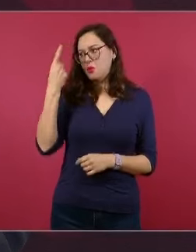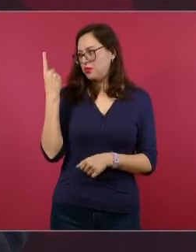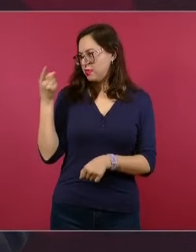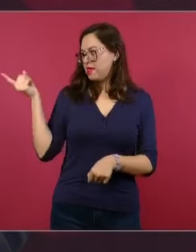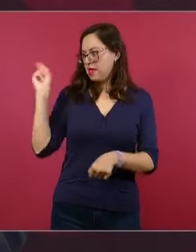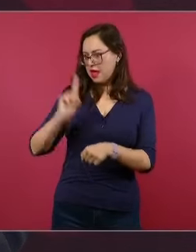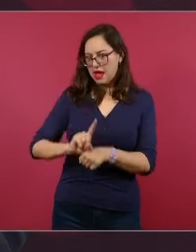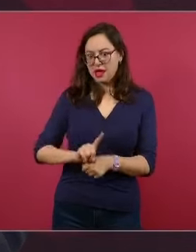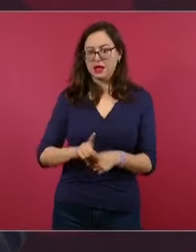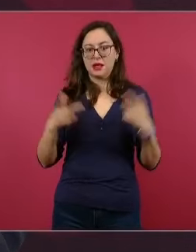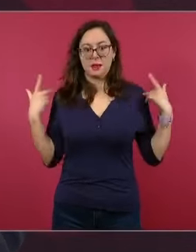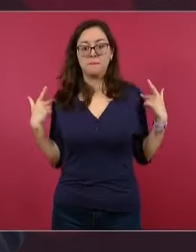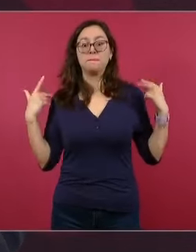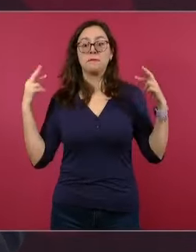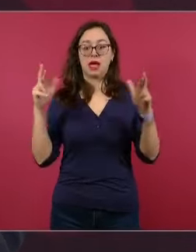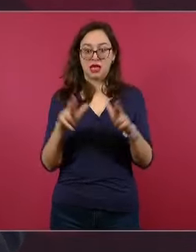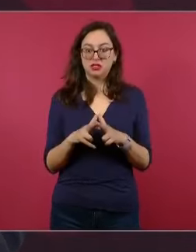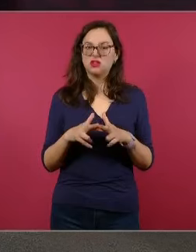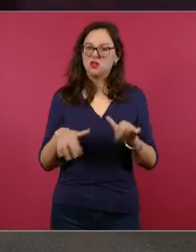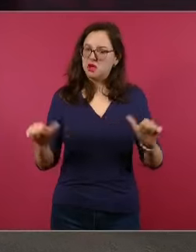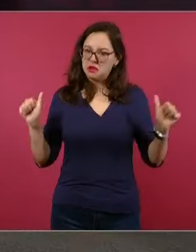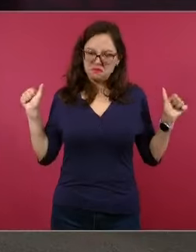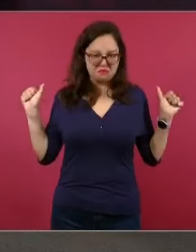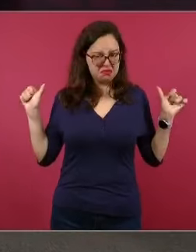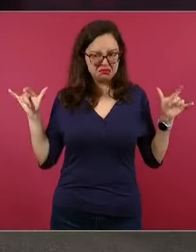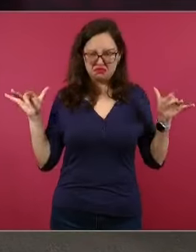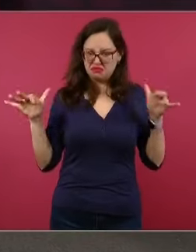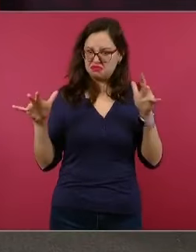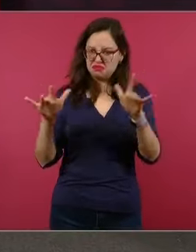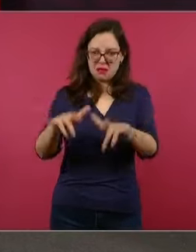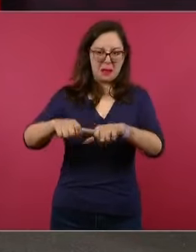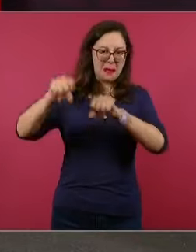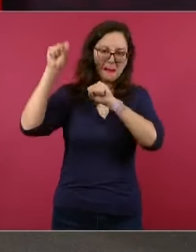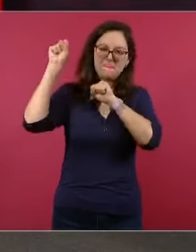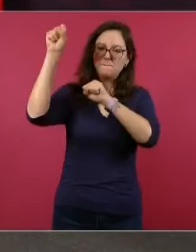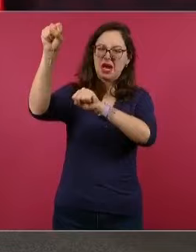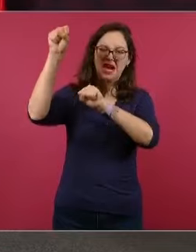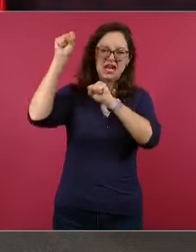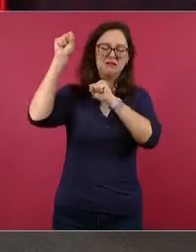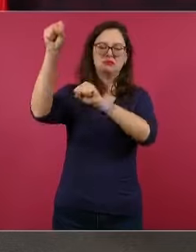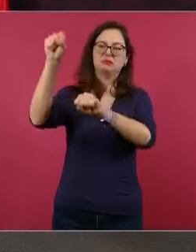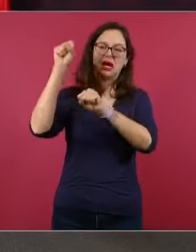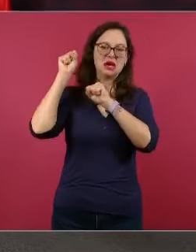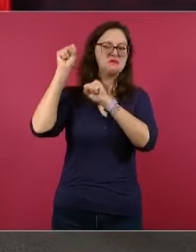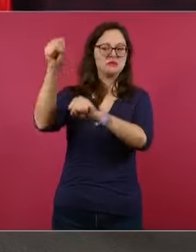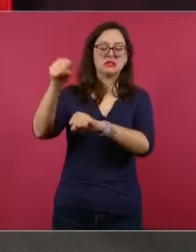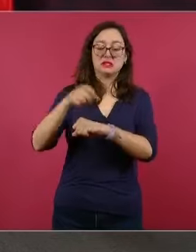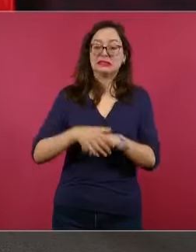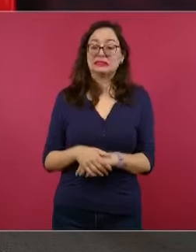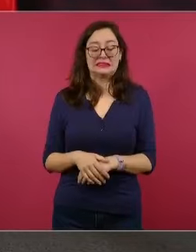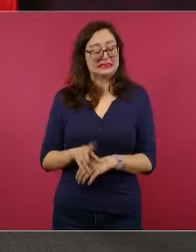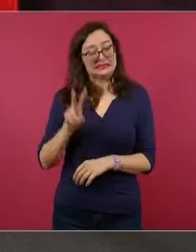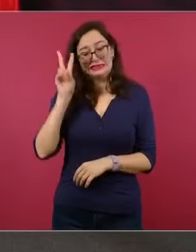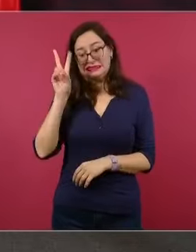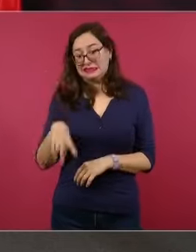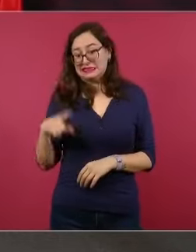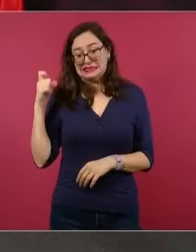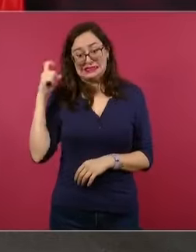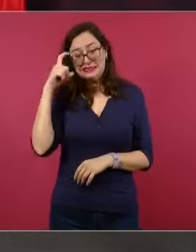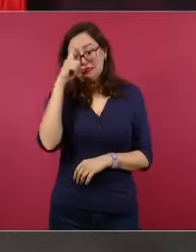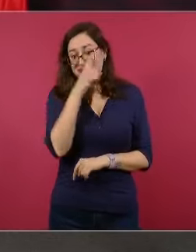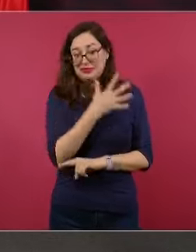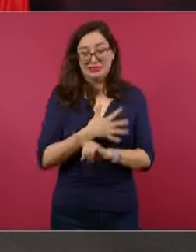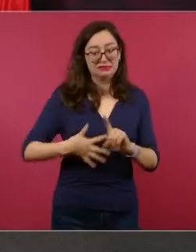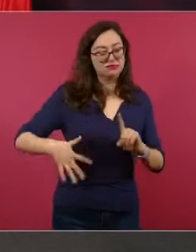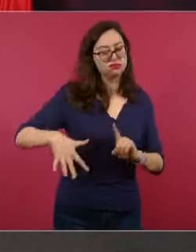Zócalo estaba la situación también muy por la